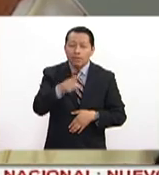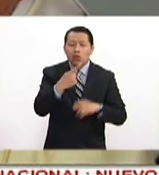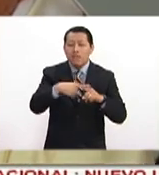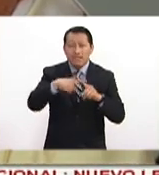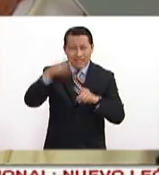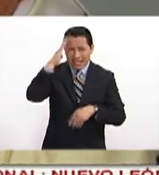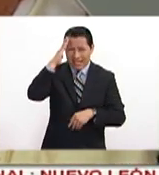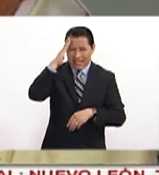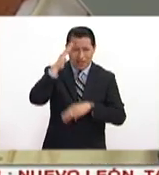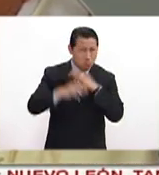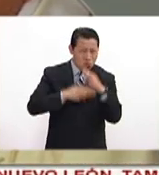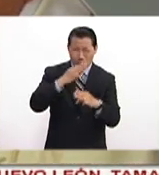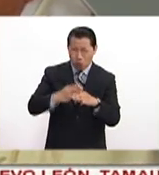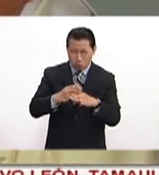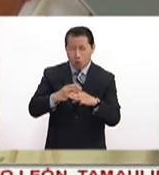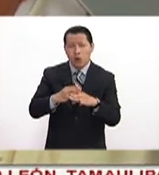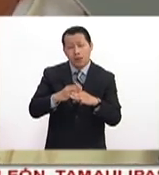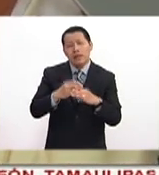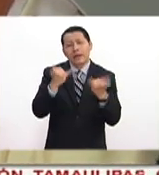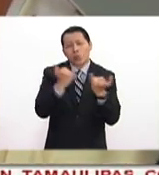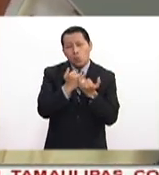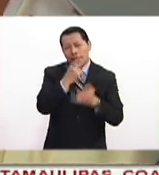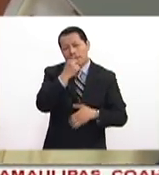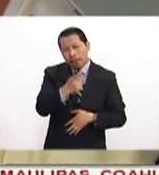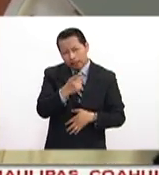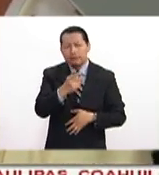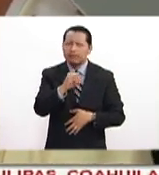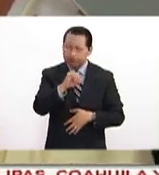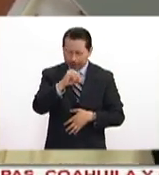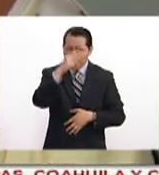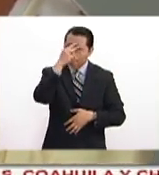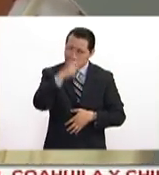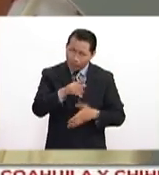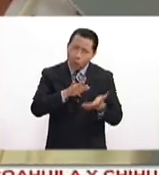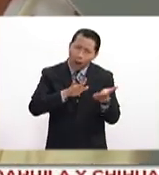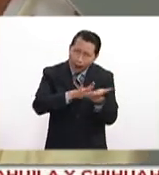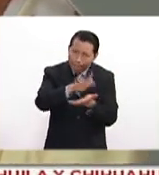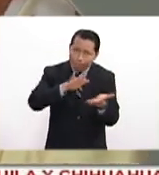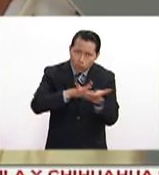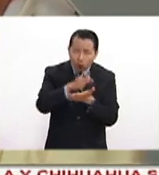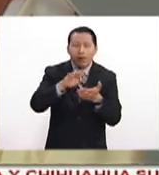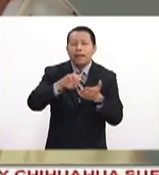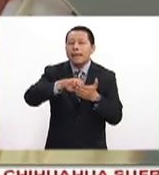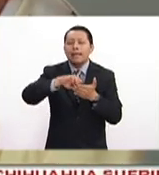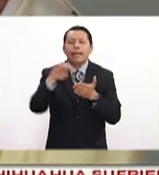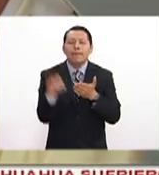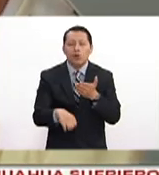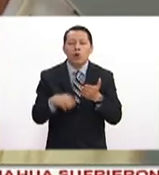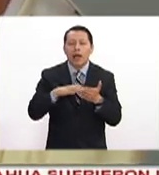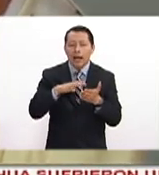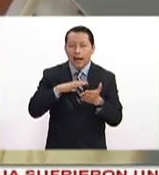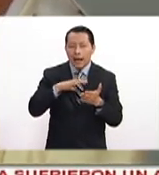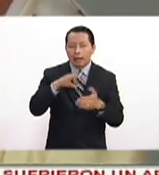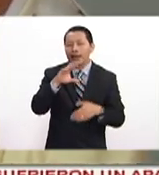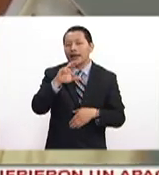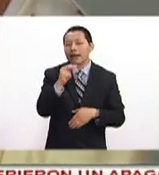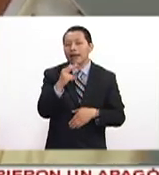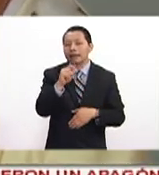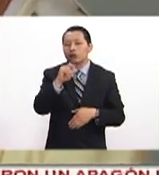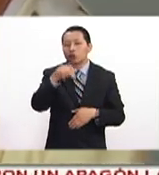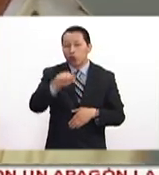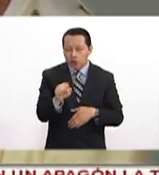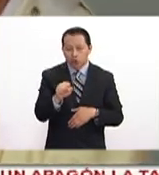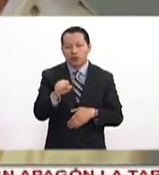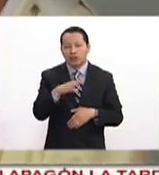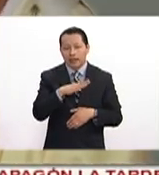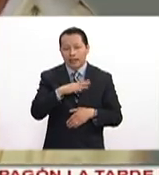en todo el mundo también expresaron su apoyo a México, su solidaridad. Por ejemplo, la de Christos